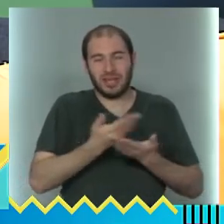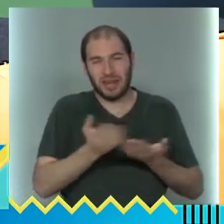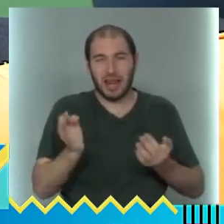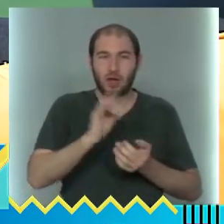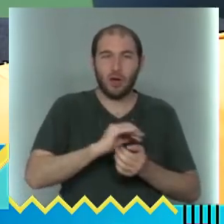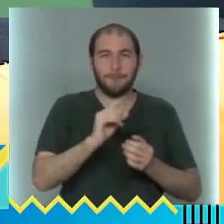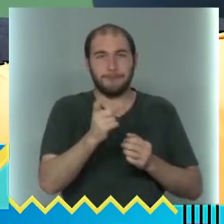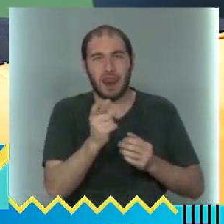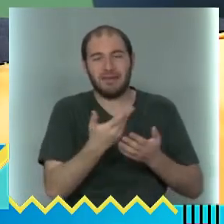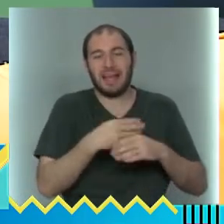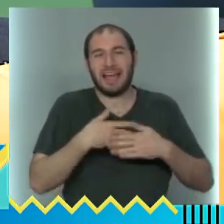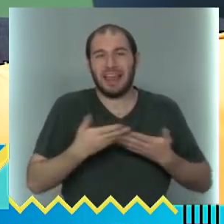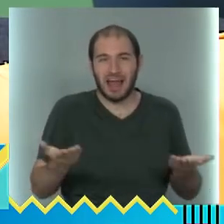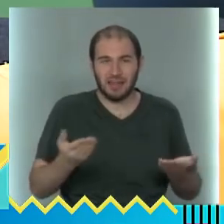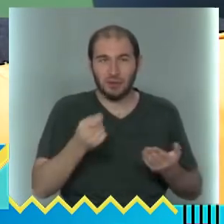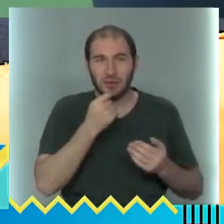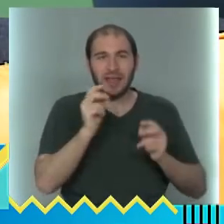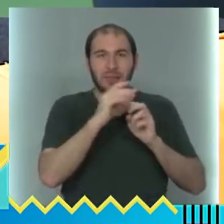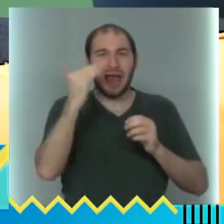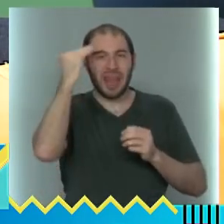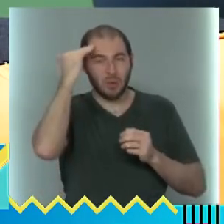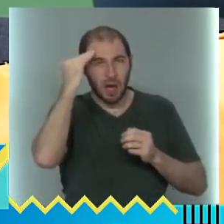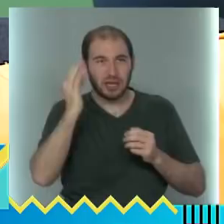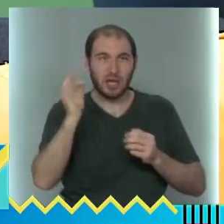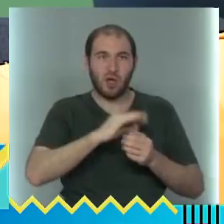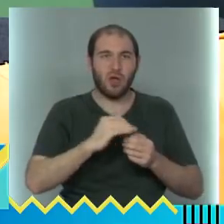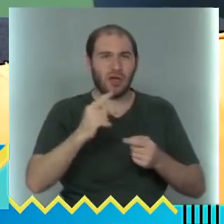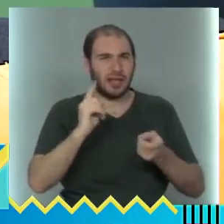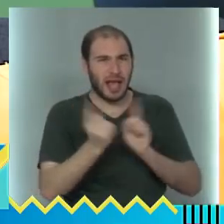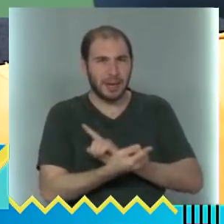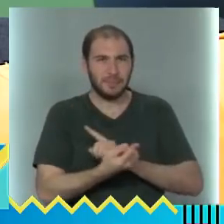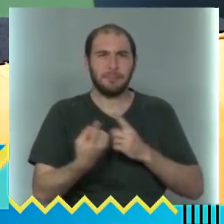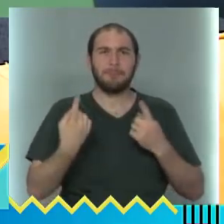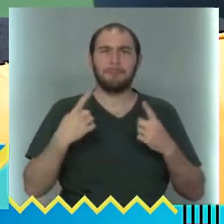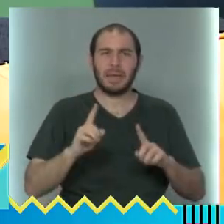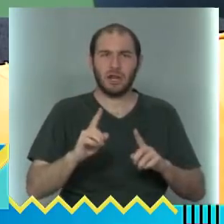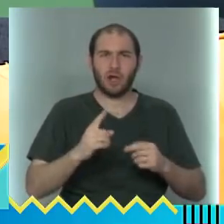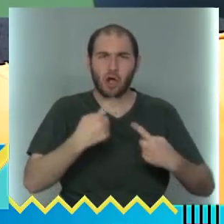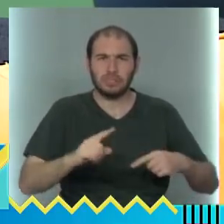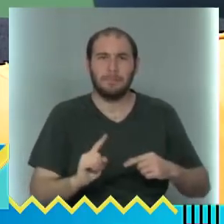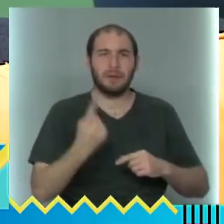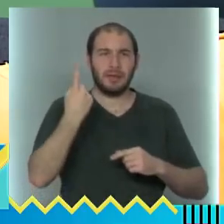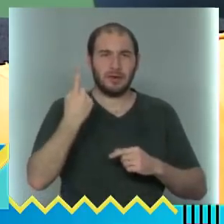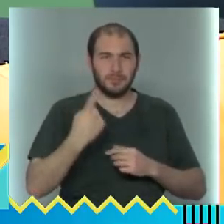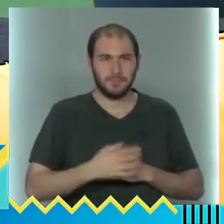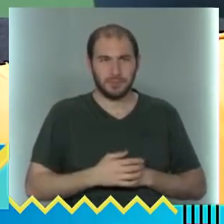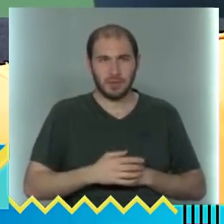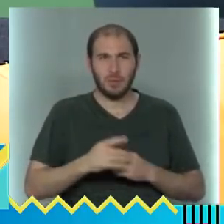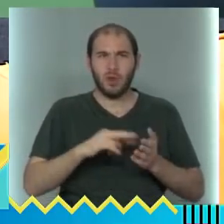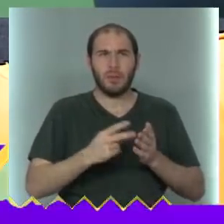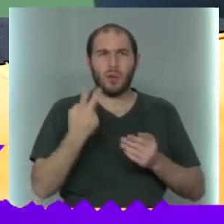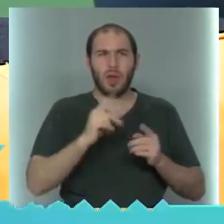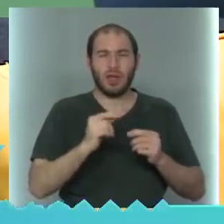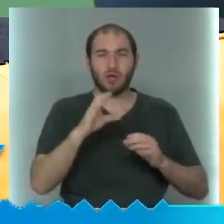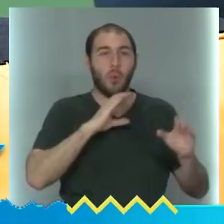o la palabra que englobaría todo sería hablar del lenguaje o de la alteración, pero en realidad lo primero que suele afectarse